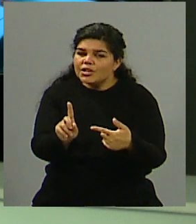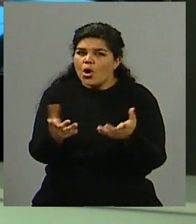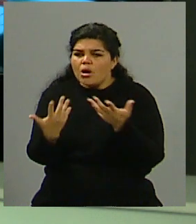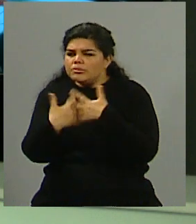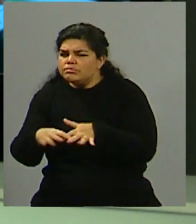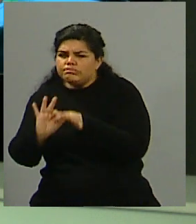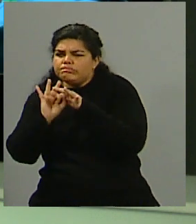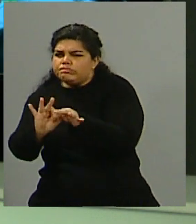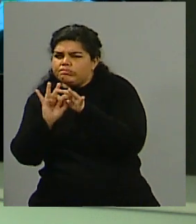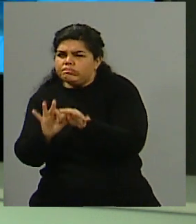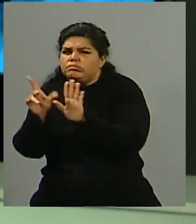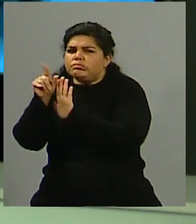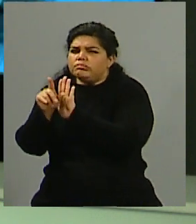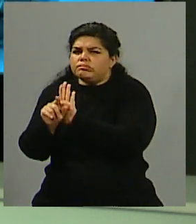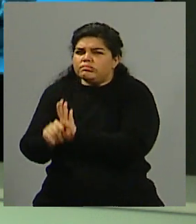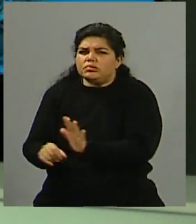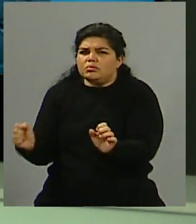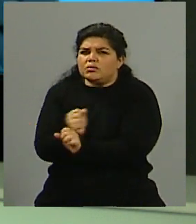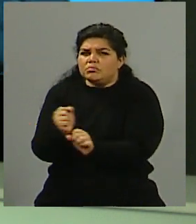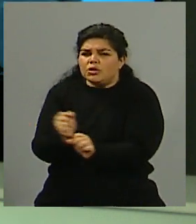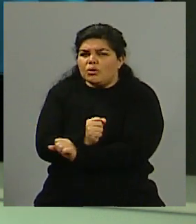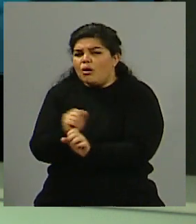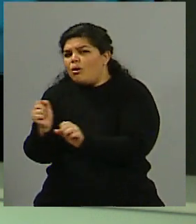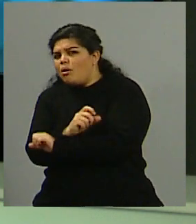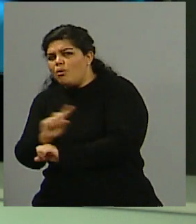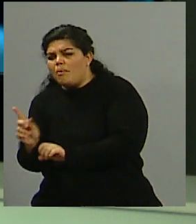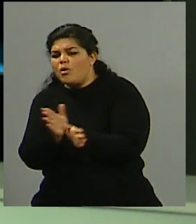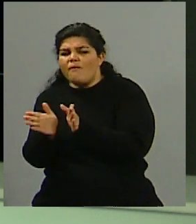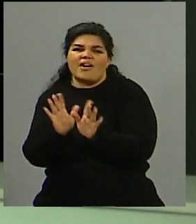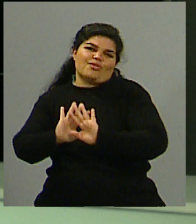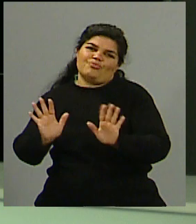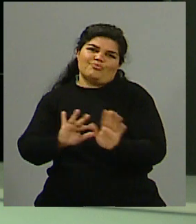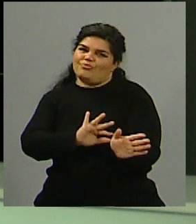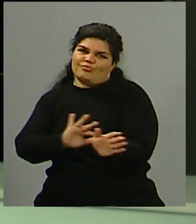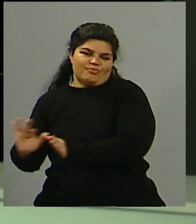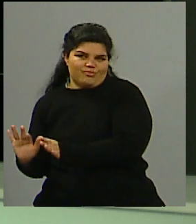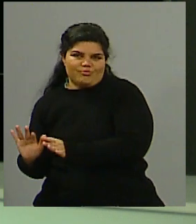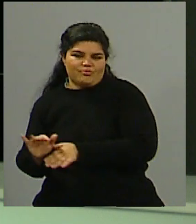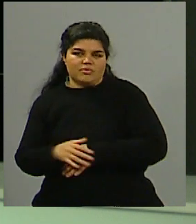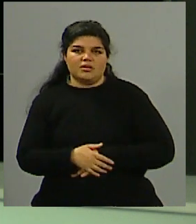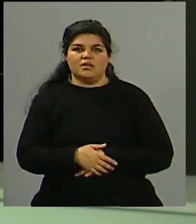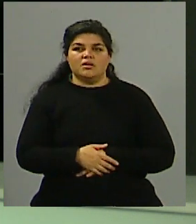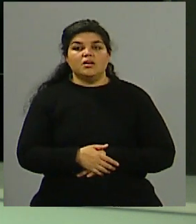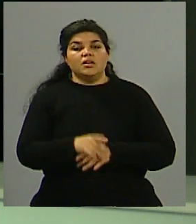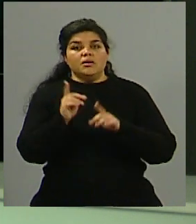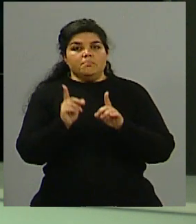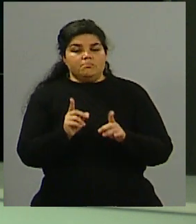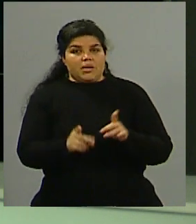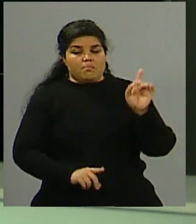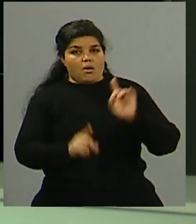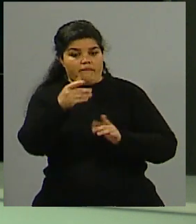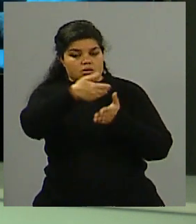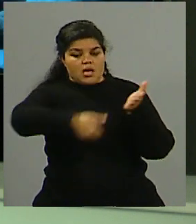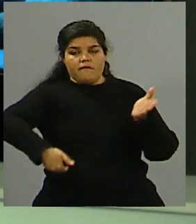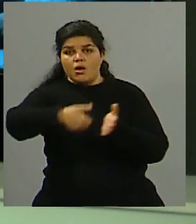ser la única función, ¿no? ¿Y de qué debería ir acompañado? Porque, bueno, uno ve, por ejemplo, cuando hacen las evaluaciones